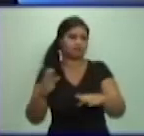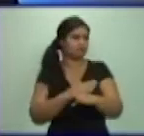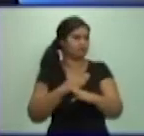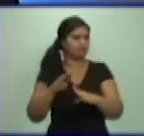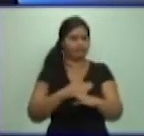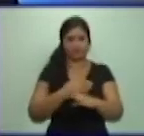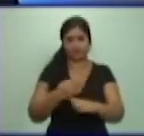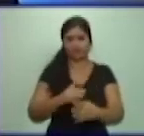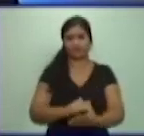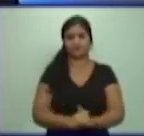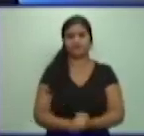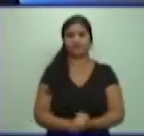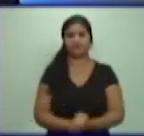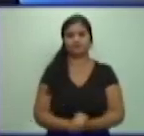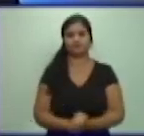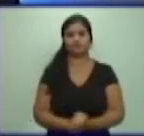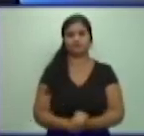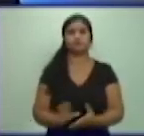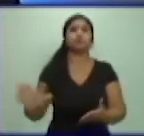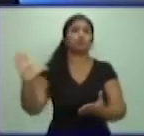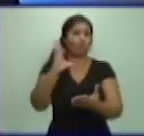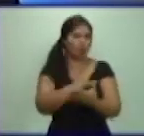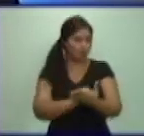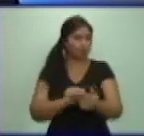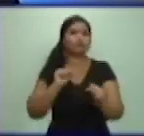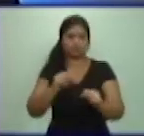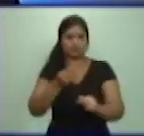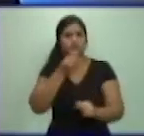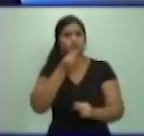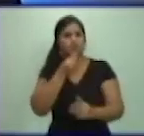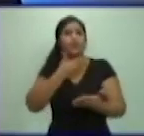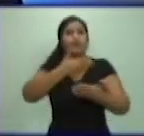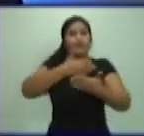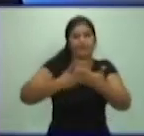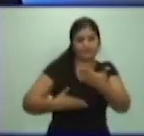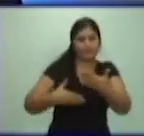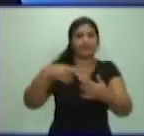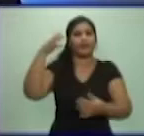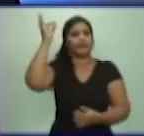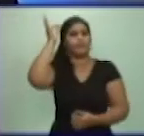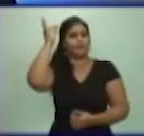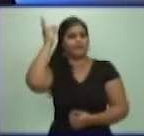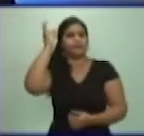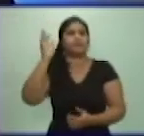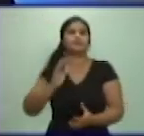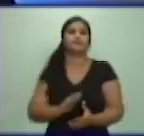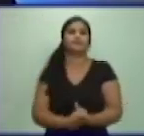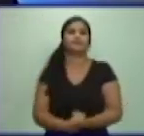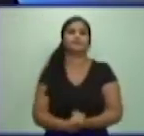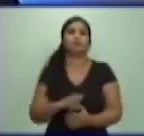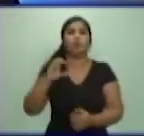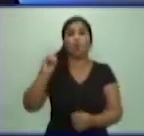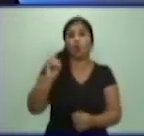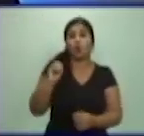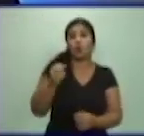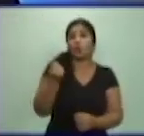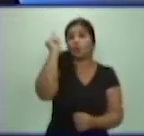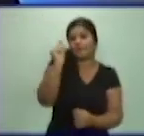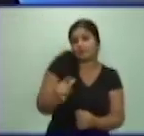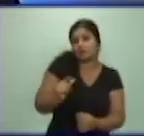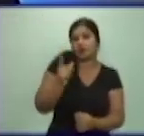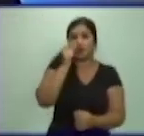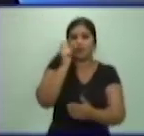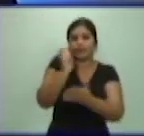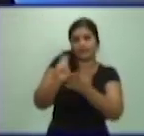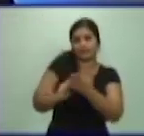hecho determinados críticos literarios acerca de una obra literaria determinada o de la vida y obra del autor, o un texto que haga referencia al panorama histórico